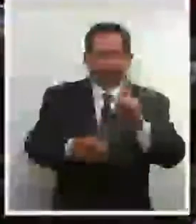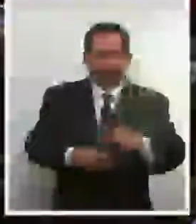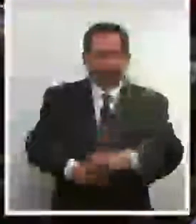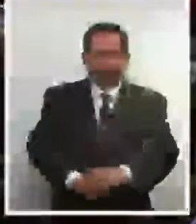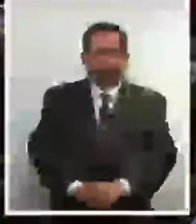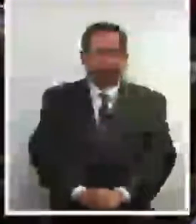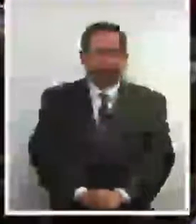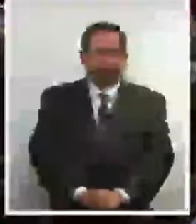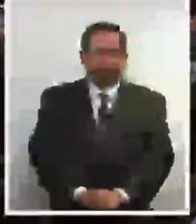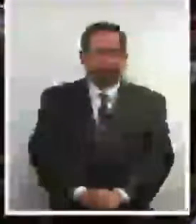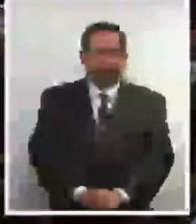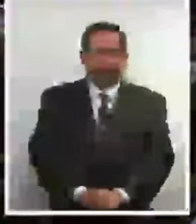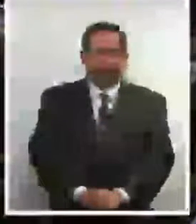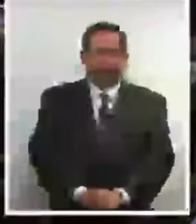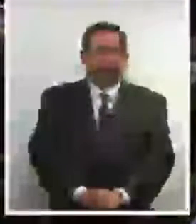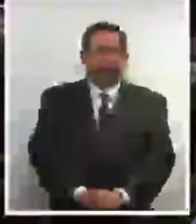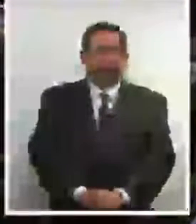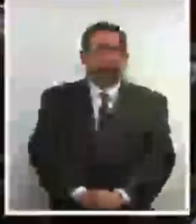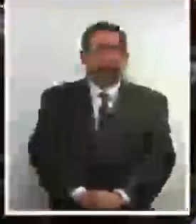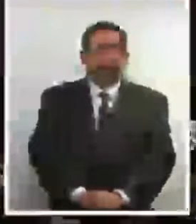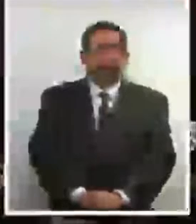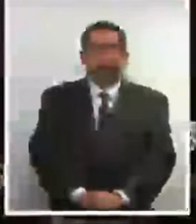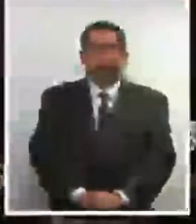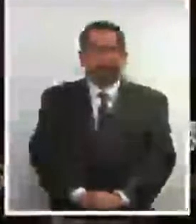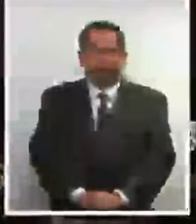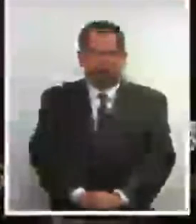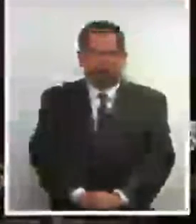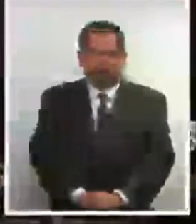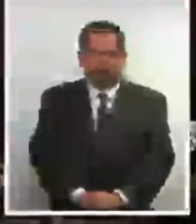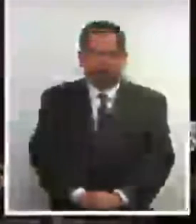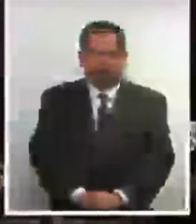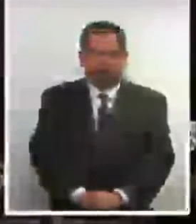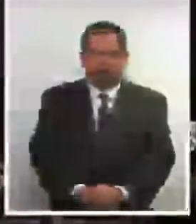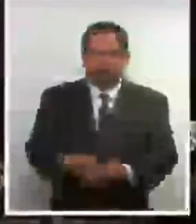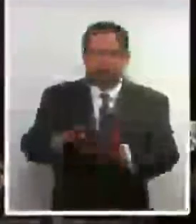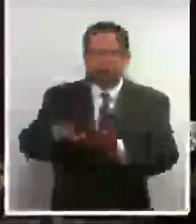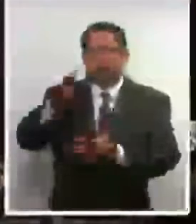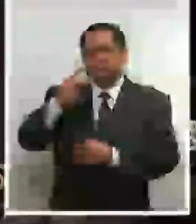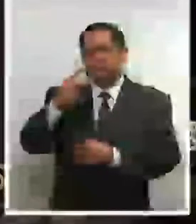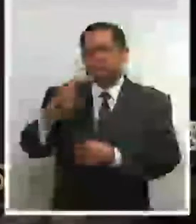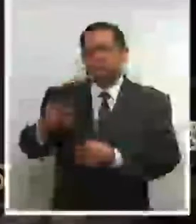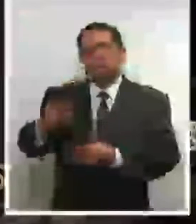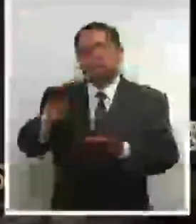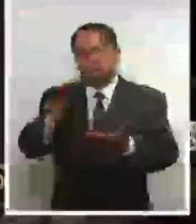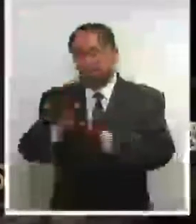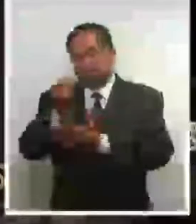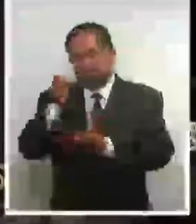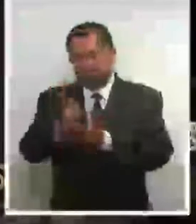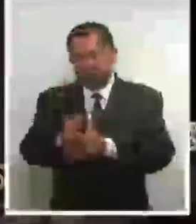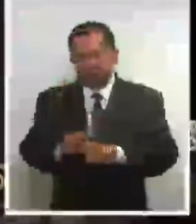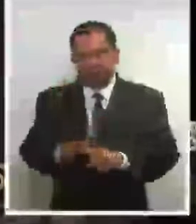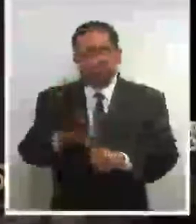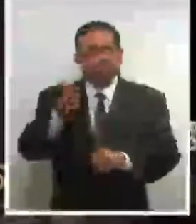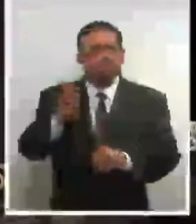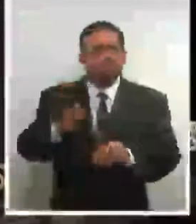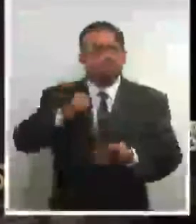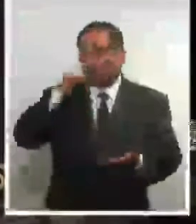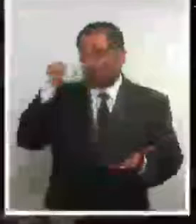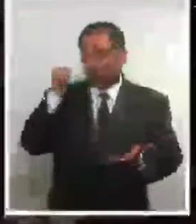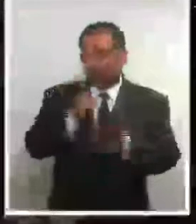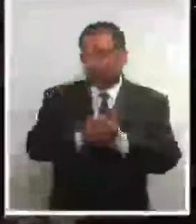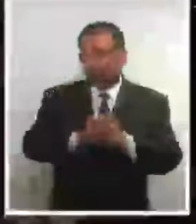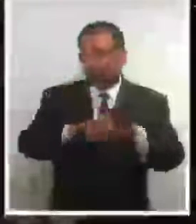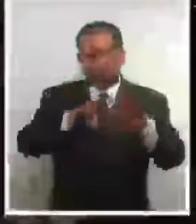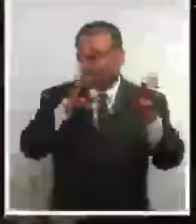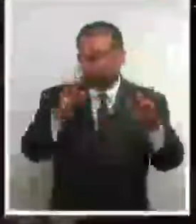votación. 6 votos a favor, 1 en contra, 0 abstenciones. Tiene mayoría calificada. De esta manera queda aprobado en